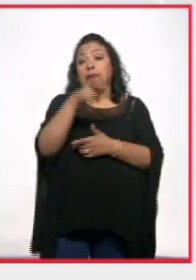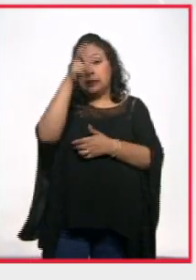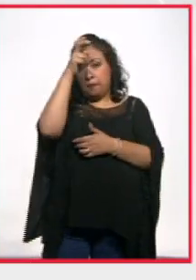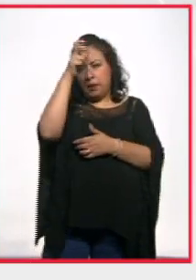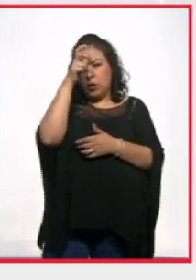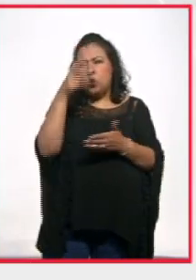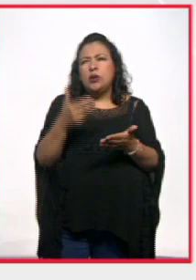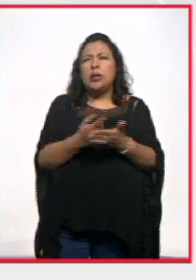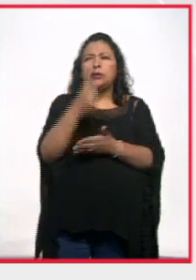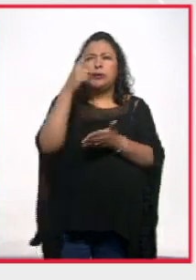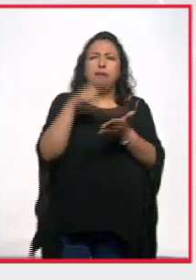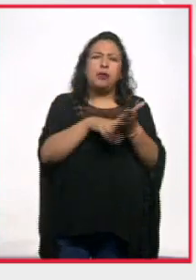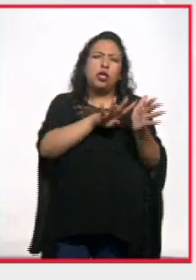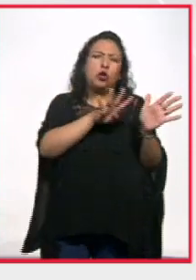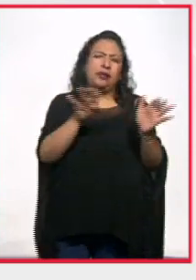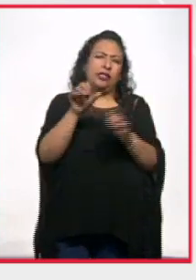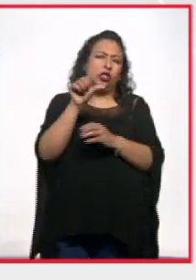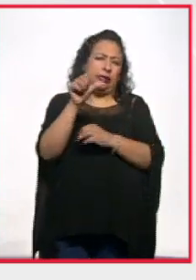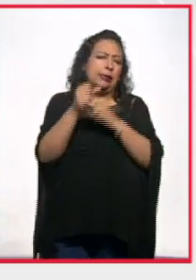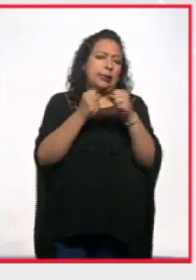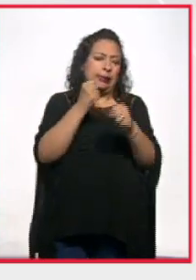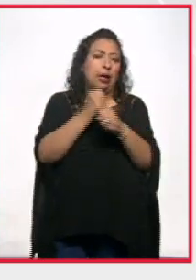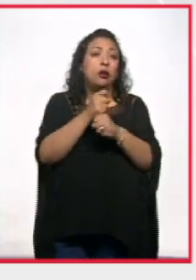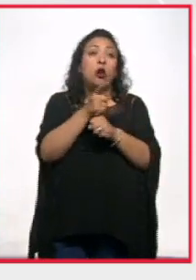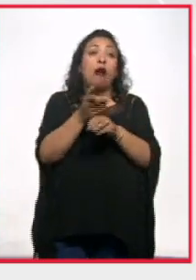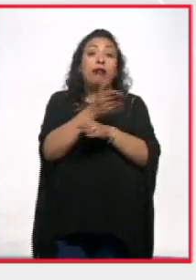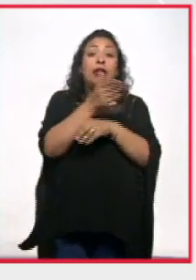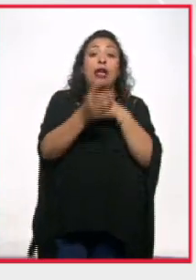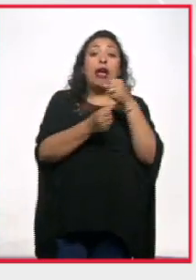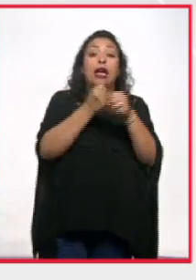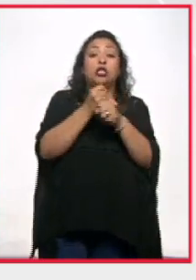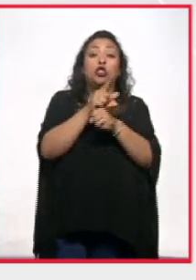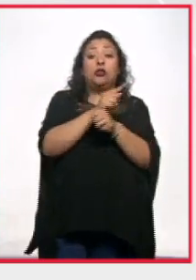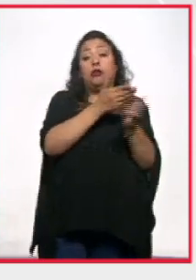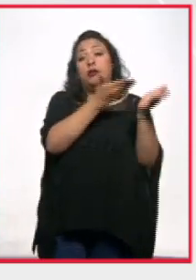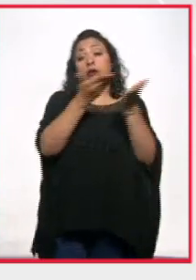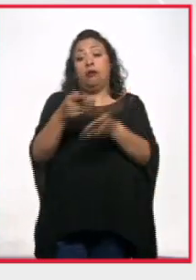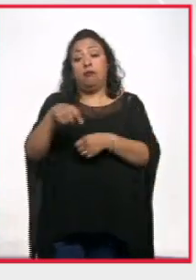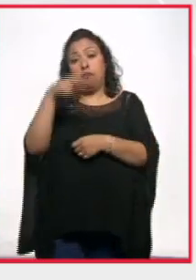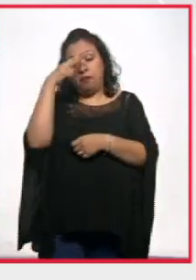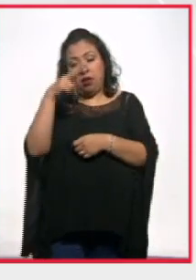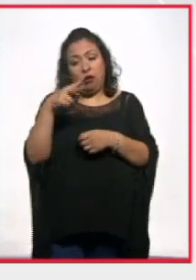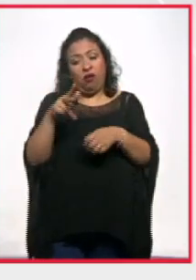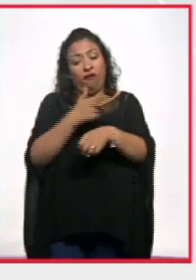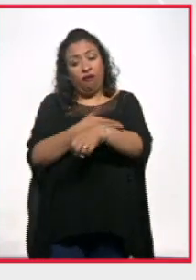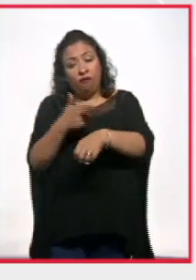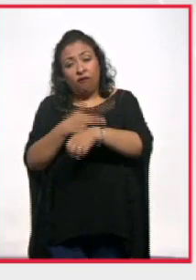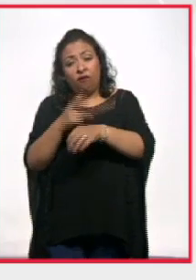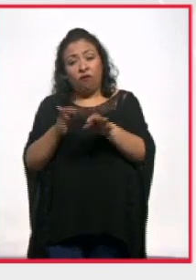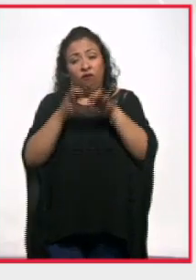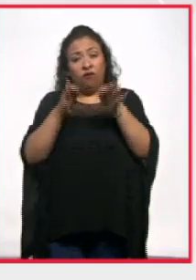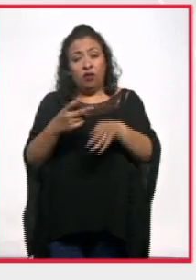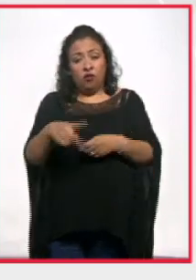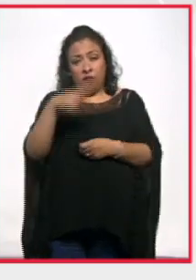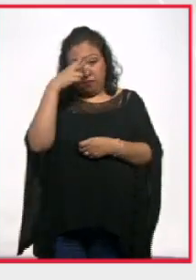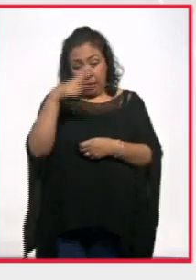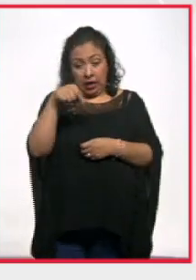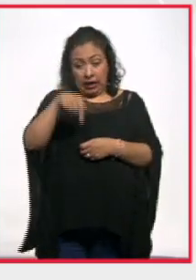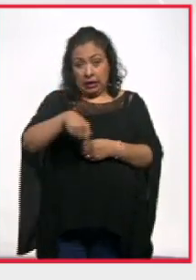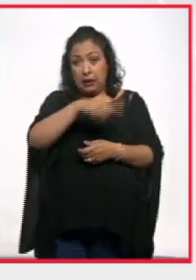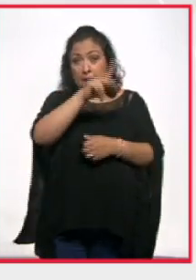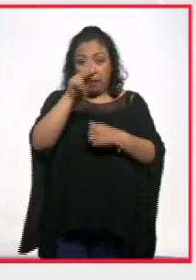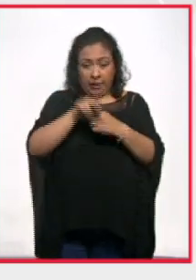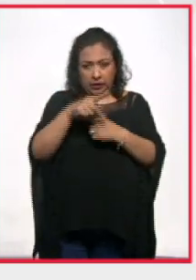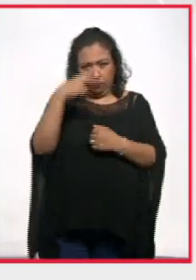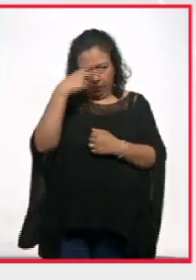nace en 1916 y desde los años 70 llega a México, se nacionaliza mexicano y es realmente aquí en nuestro